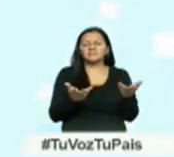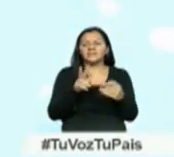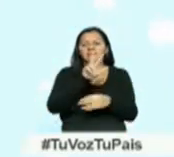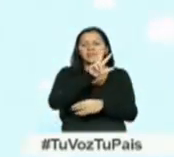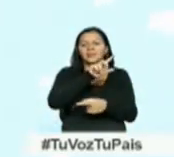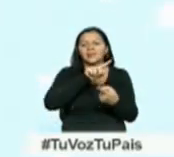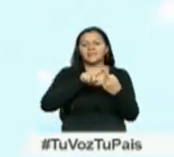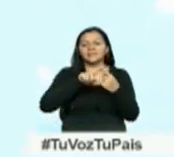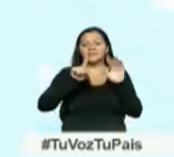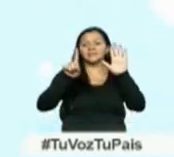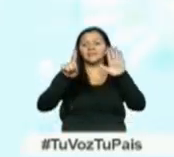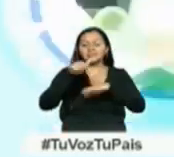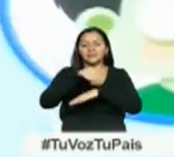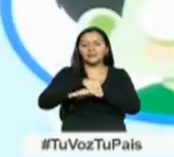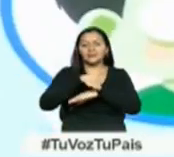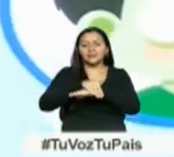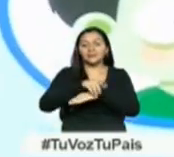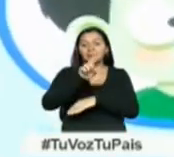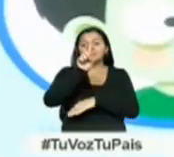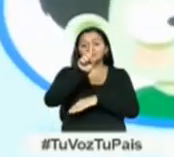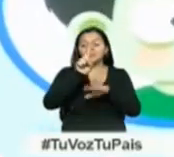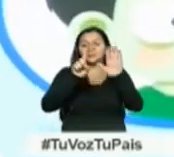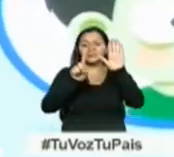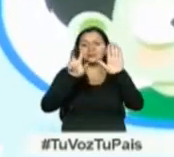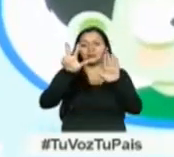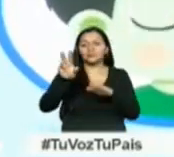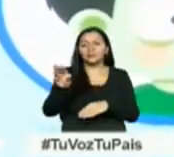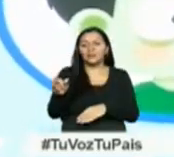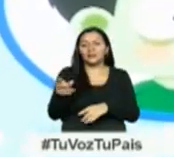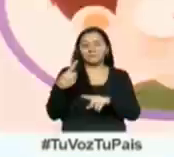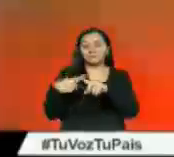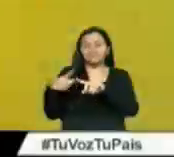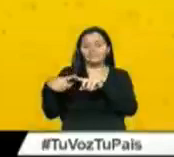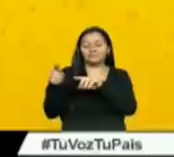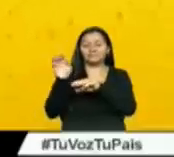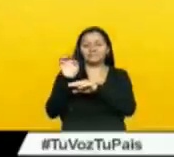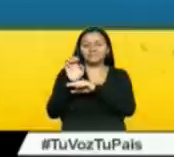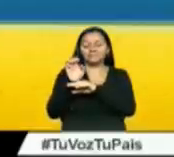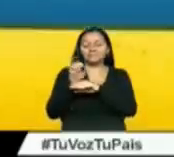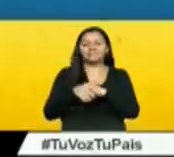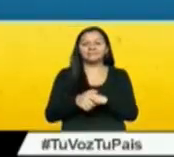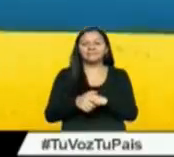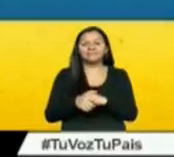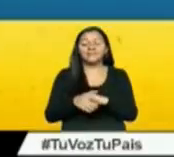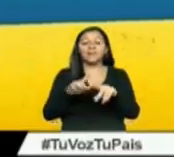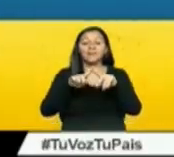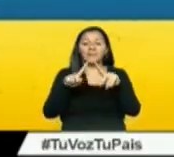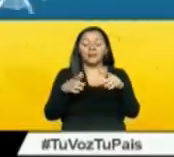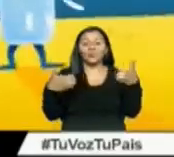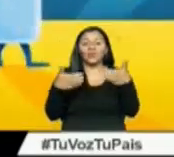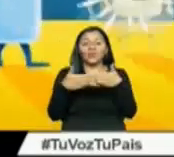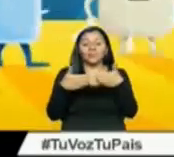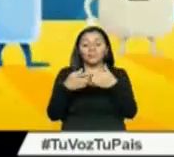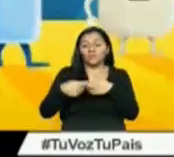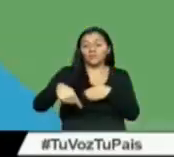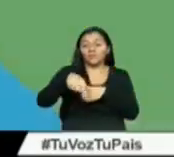a 6 de la tarde en 168 canales del país. Sin duda, el equipo invencible será un gran aliado para